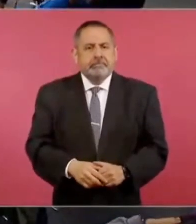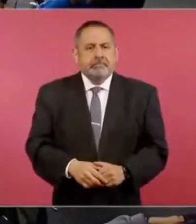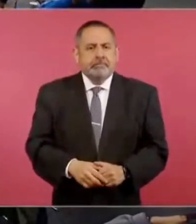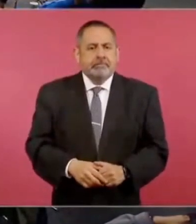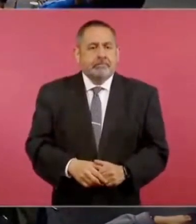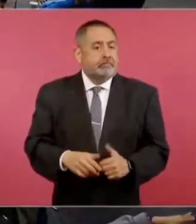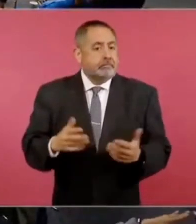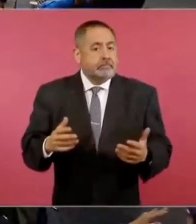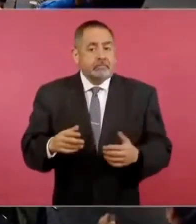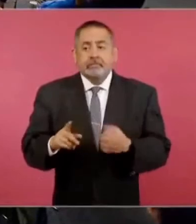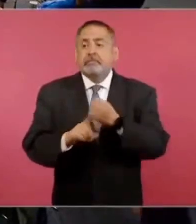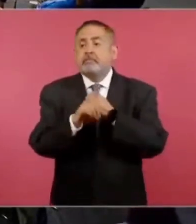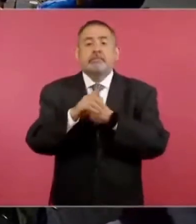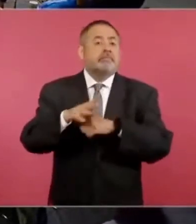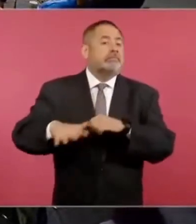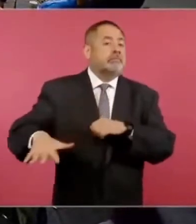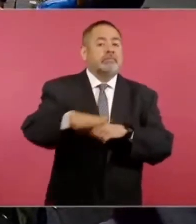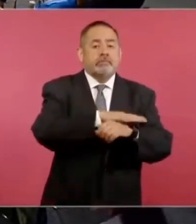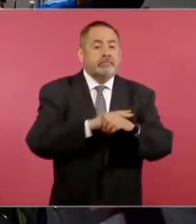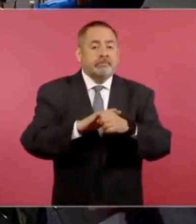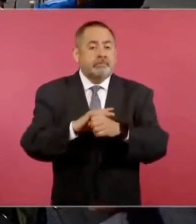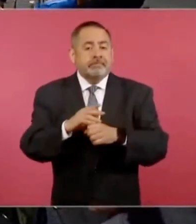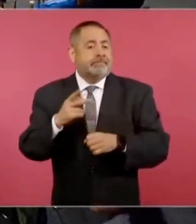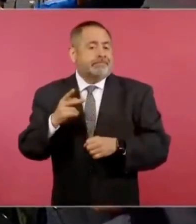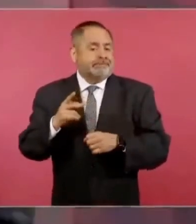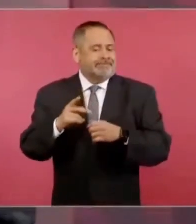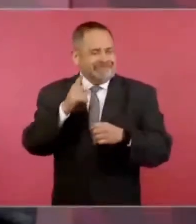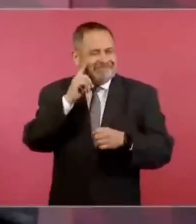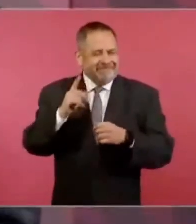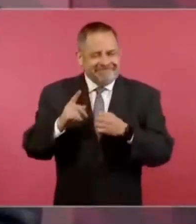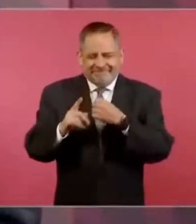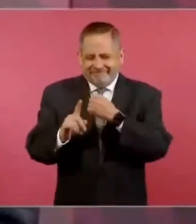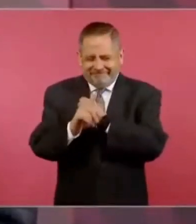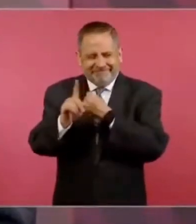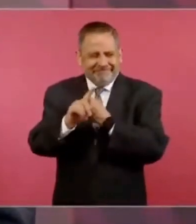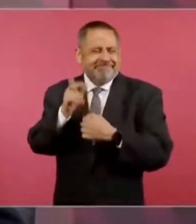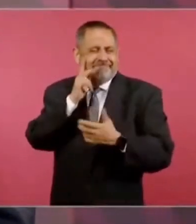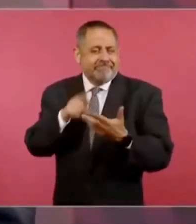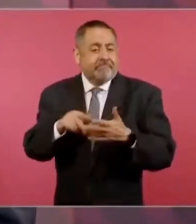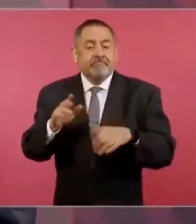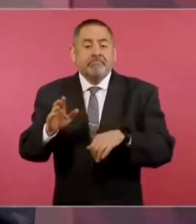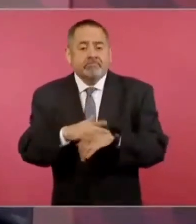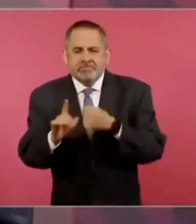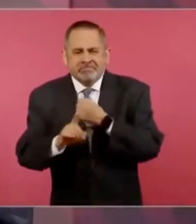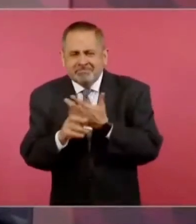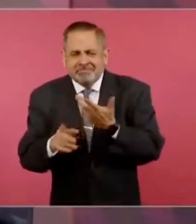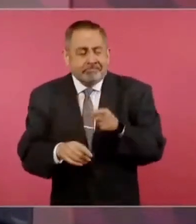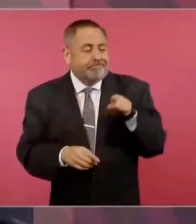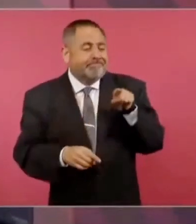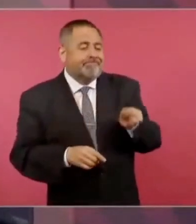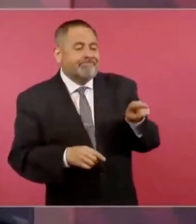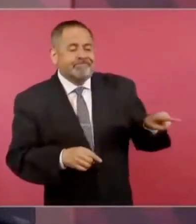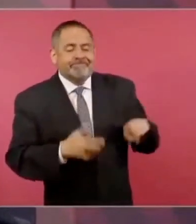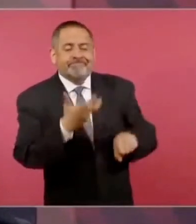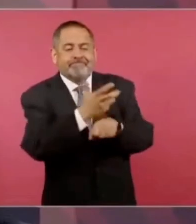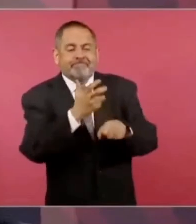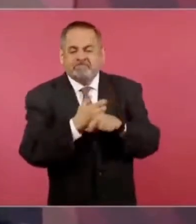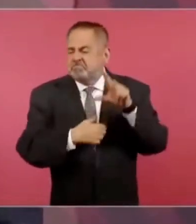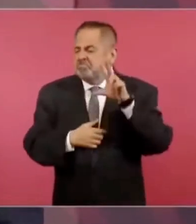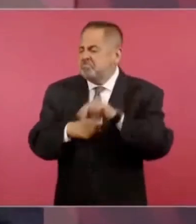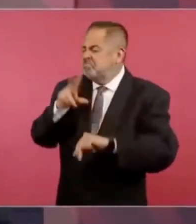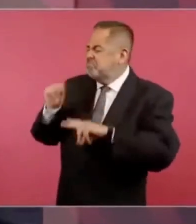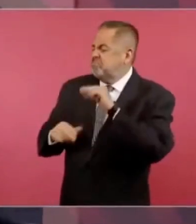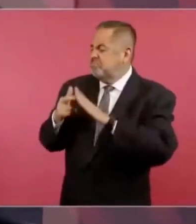y que la crisis petrolera se debía a la negativa sistemática de las empresas extranjeras a